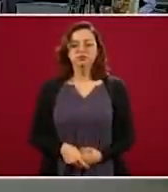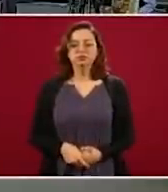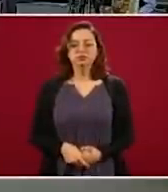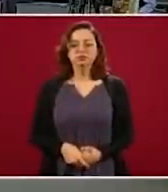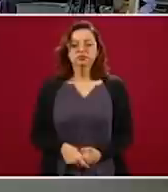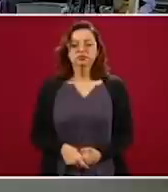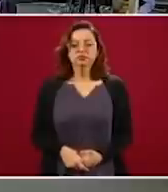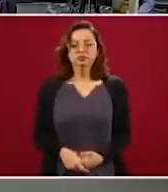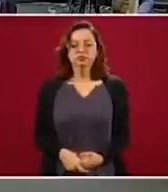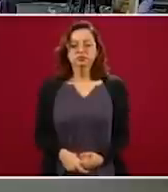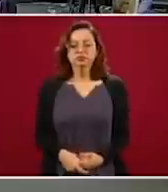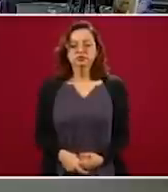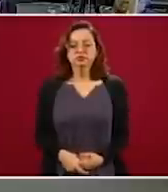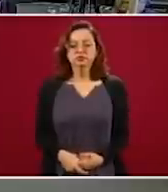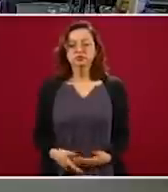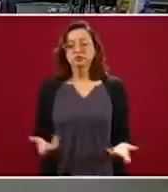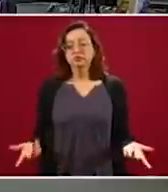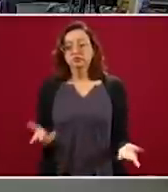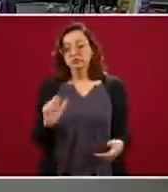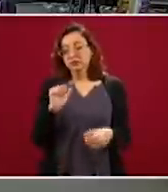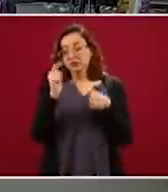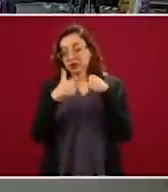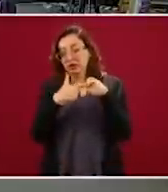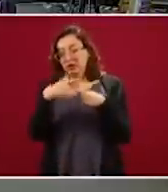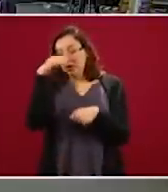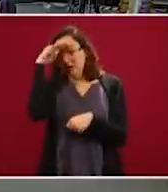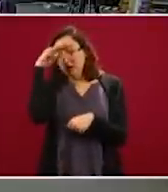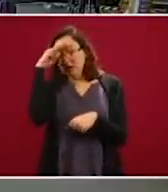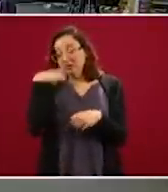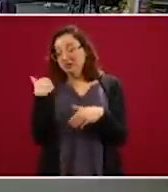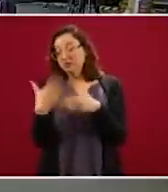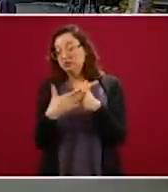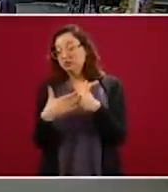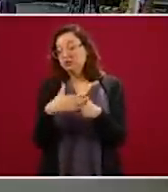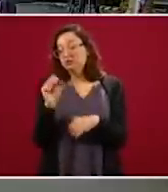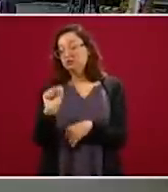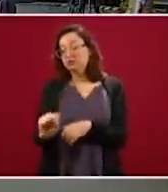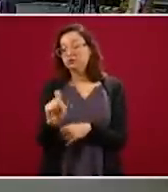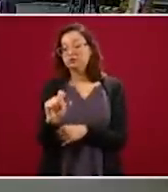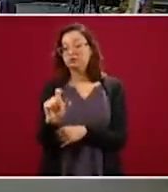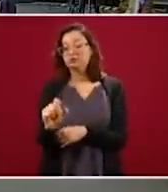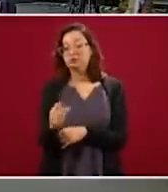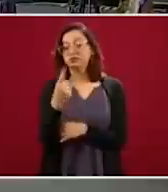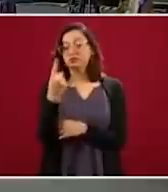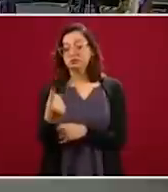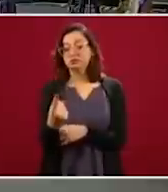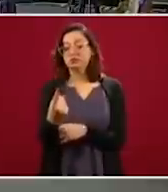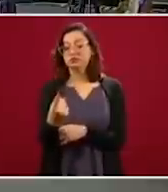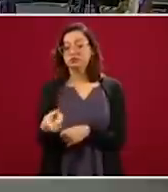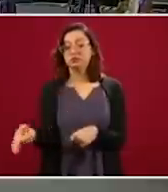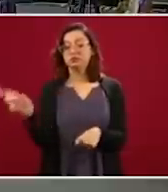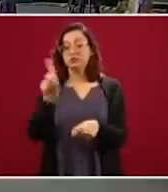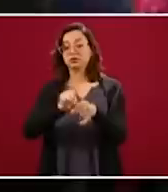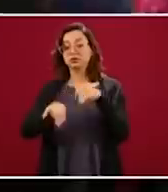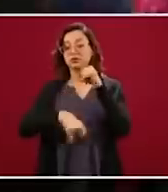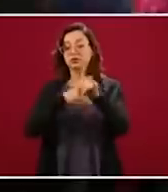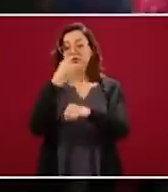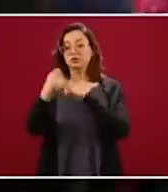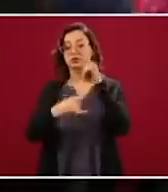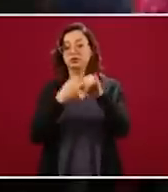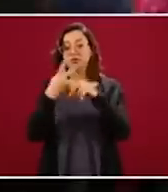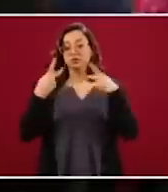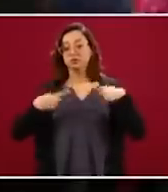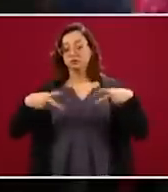Bueno, secretario, ¿tienen algo pensado realizar la Secretaría para este sábado 21 a motivo del Día Internacional de las Personas